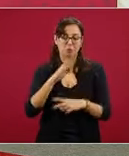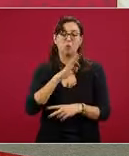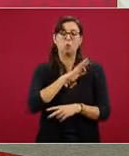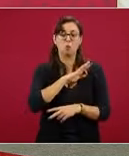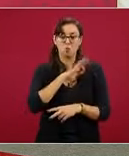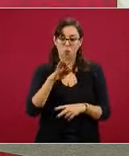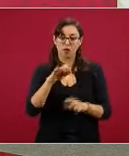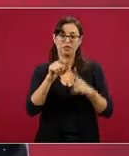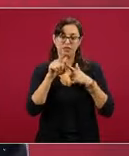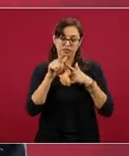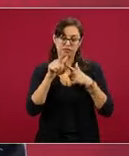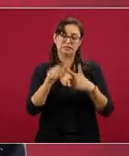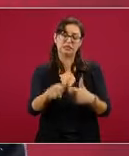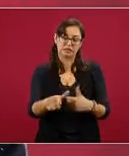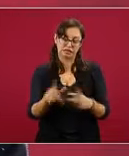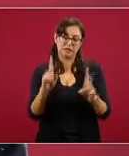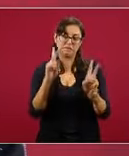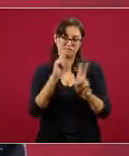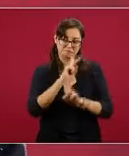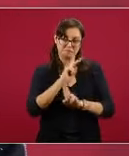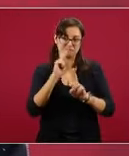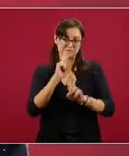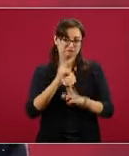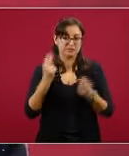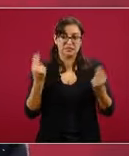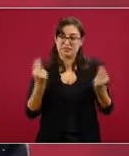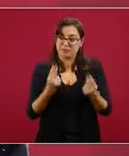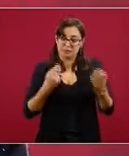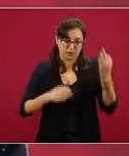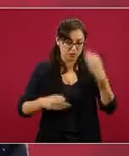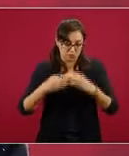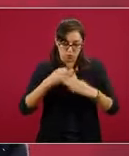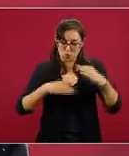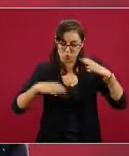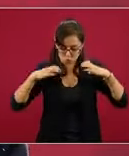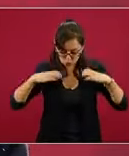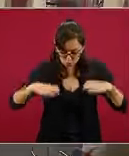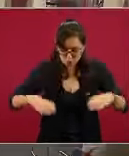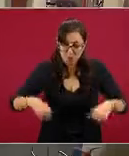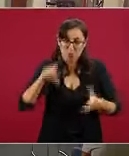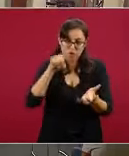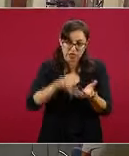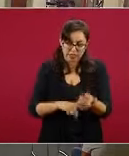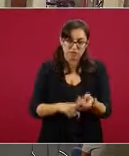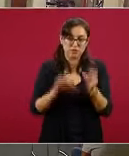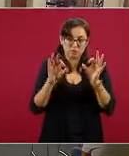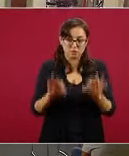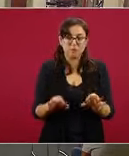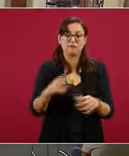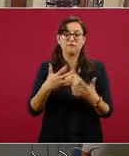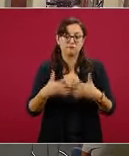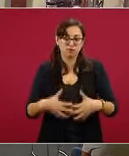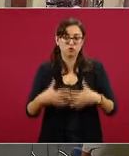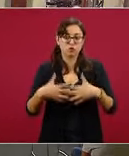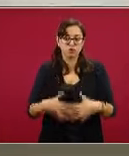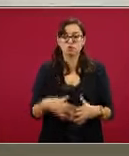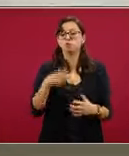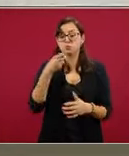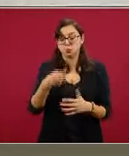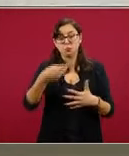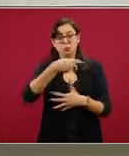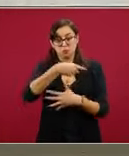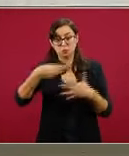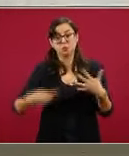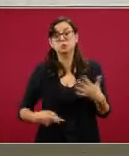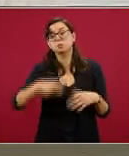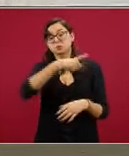intercambio gaseoso y el oxígeno que es tan necesario para que todos los órganos al interior del cuerpo puedan seguir funcionando. Entonces sí hay muchos factores que se